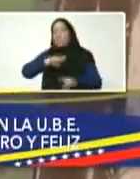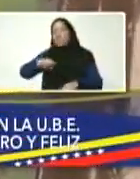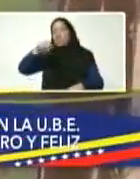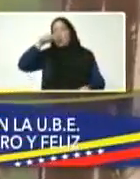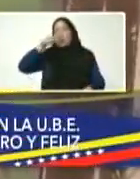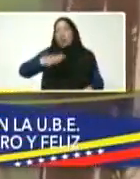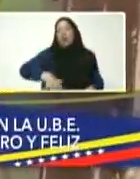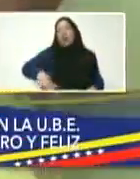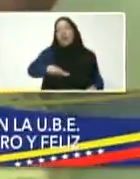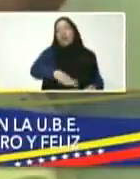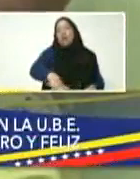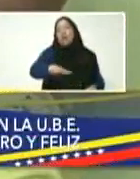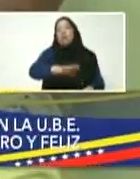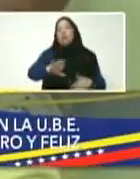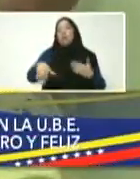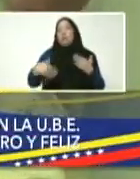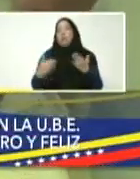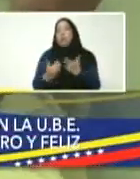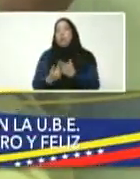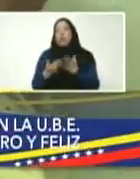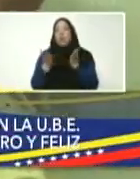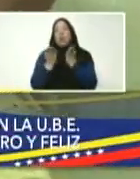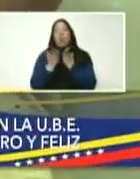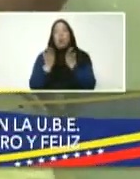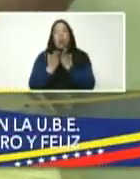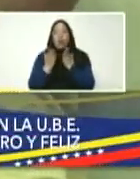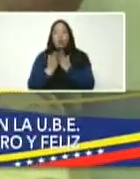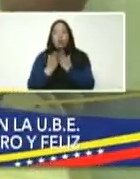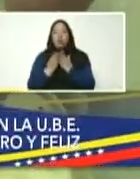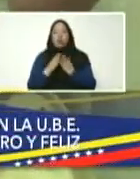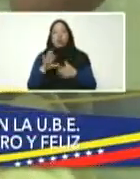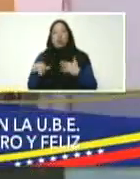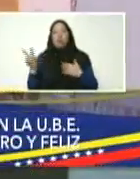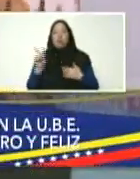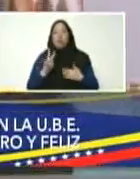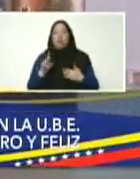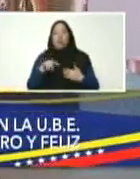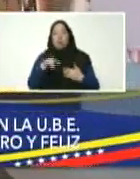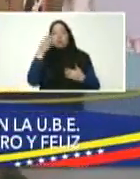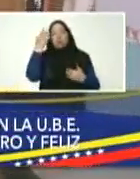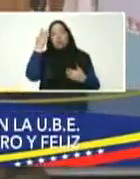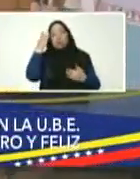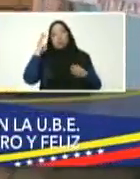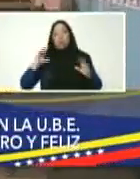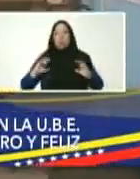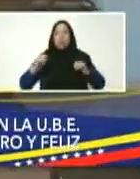pueblo y de estar en cada rincón de cada escuela del pueblo venezolano, usted sacó esa